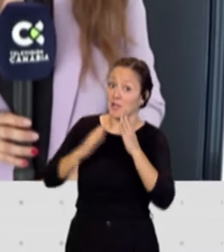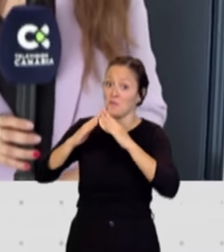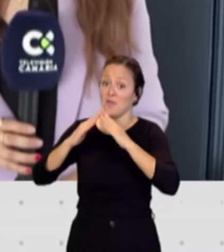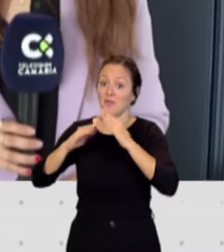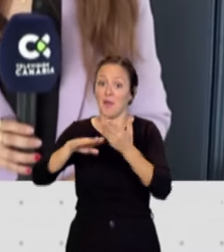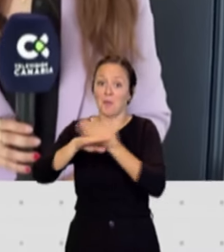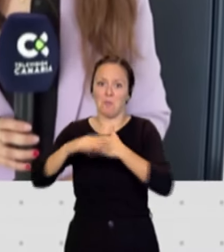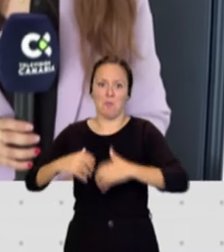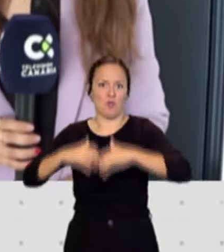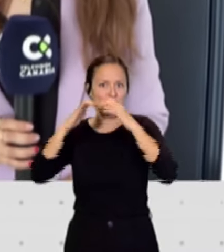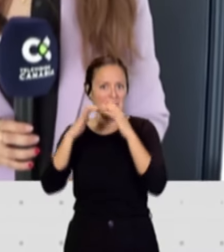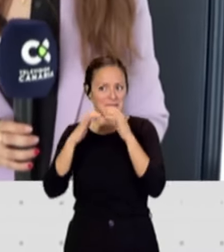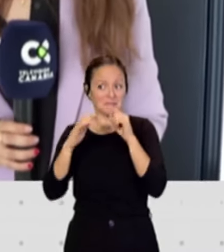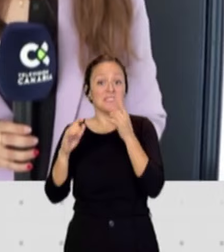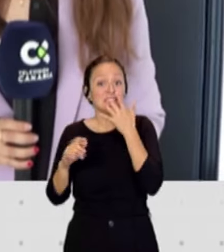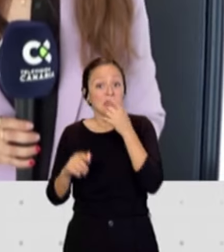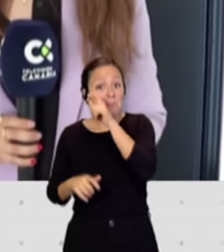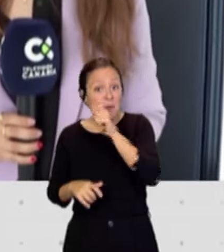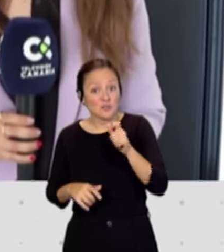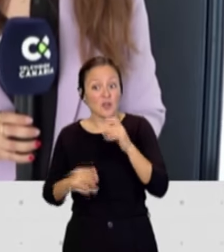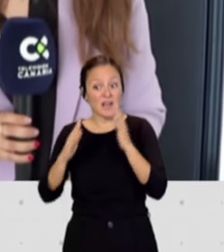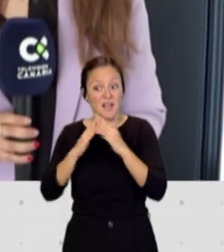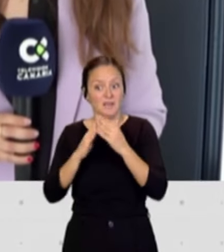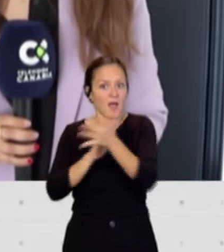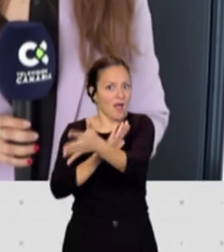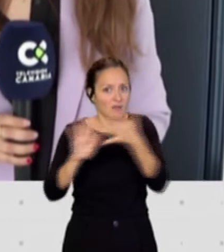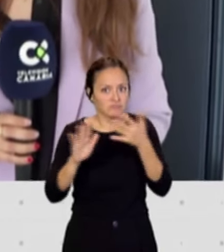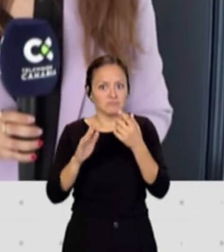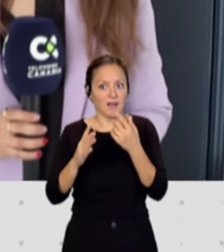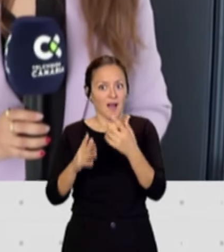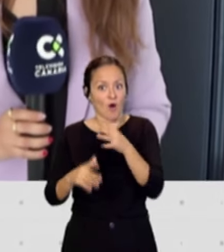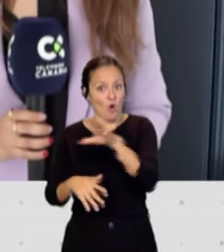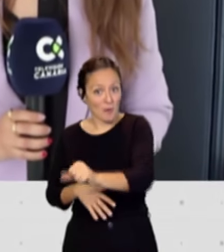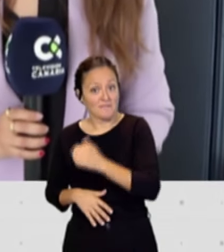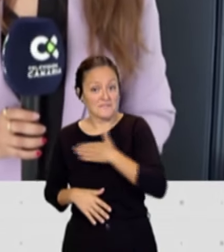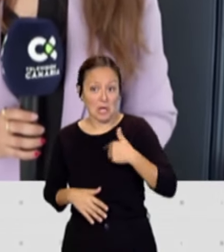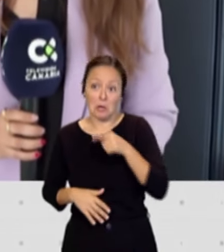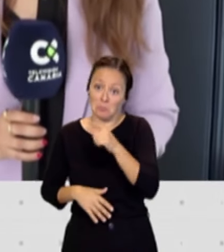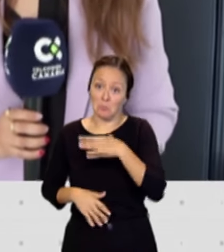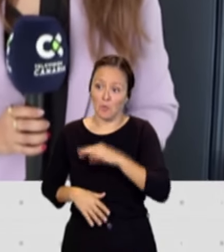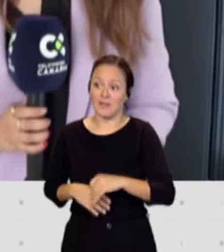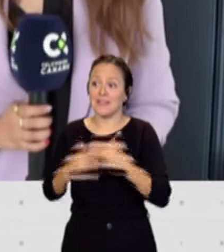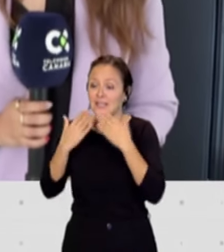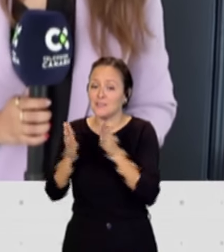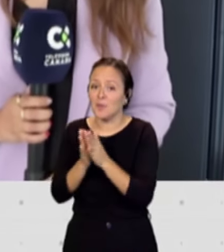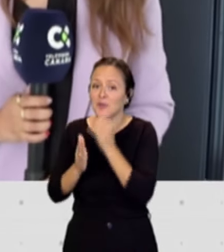para quienes quieran tener una casa de manera más ágil más rápida Gracias Gema muy buenos días